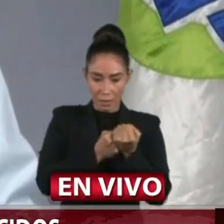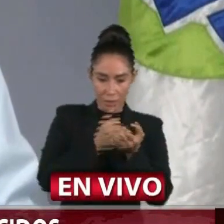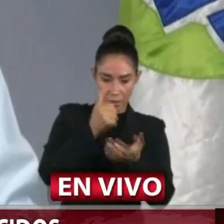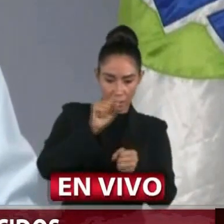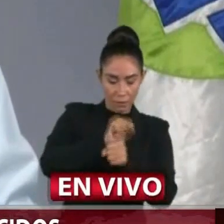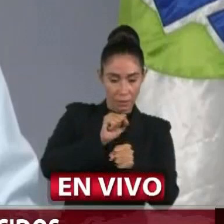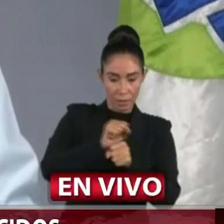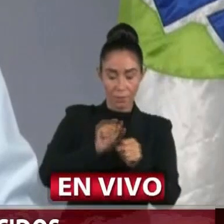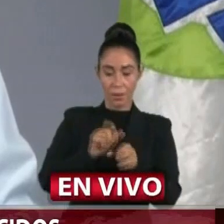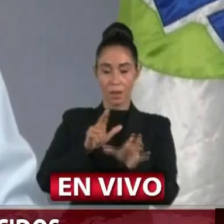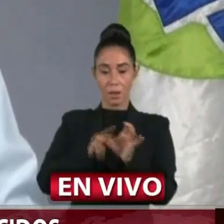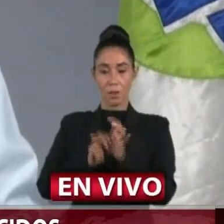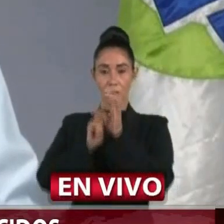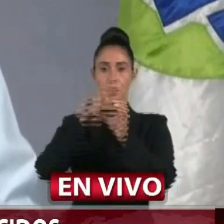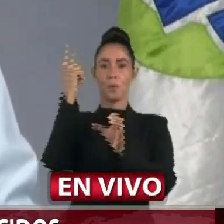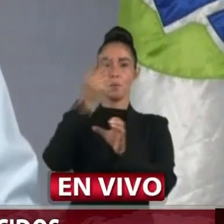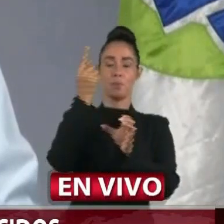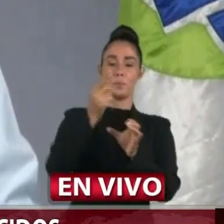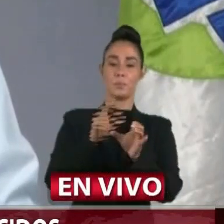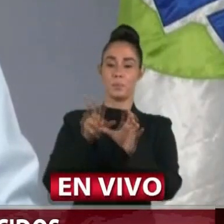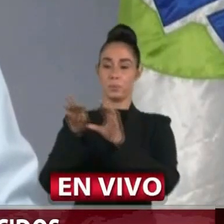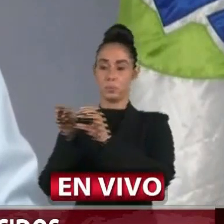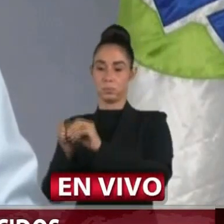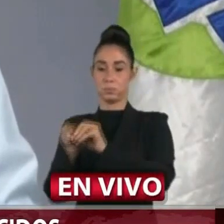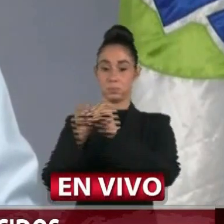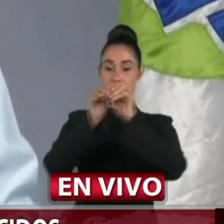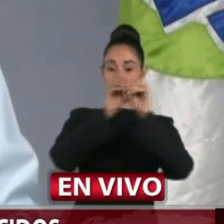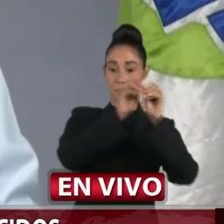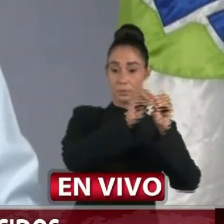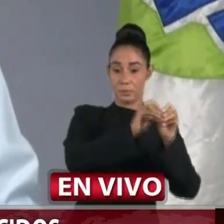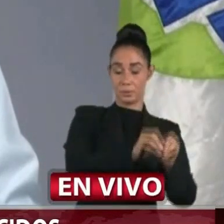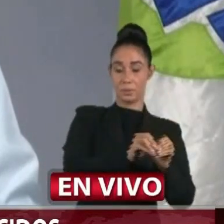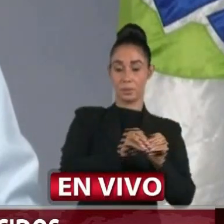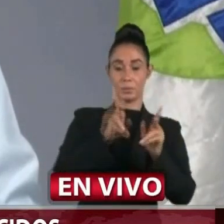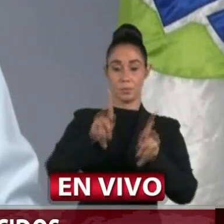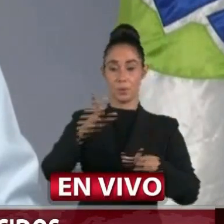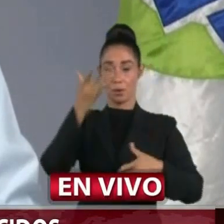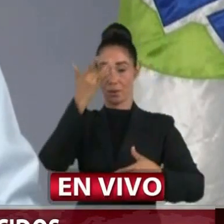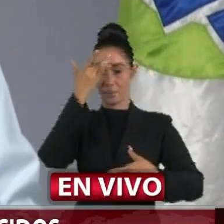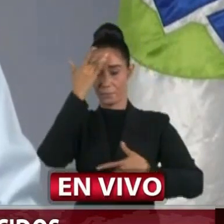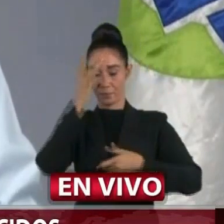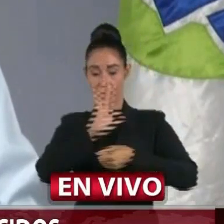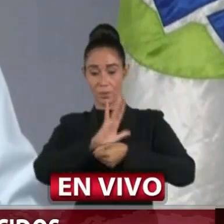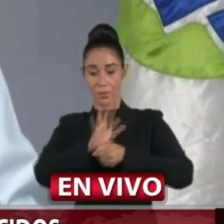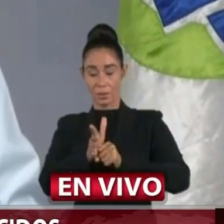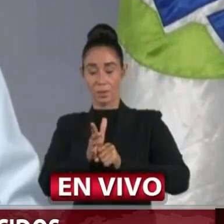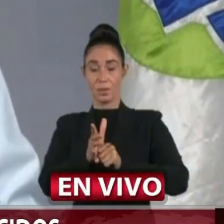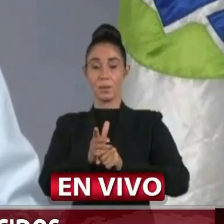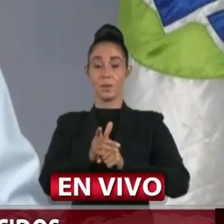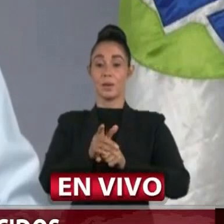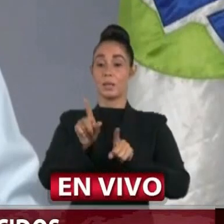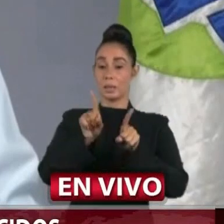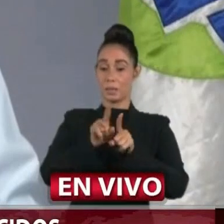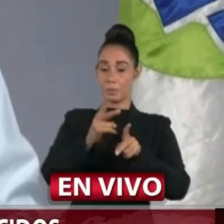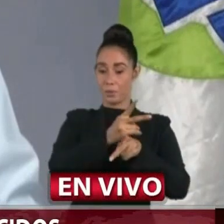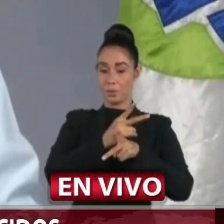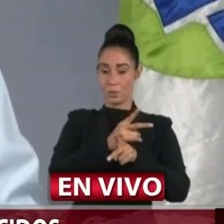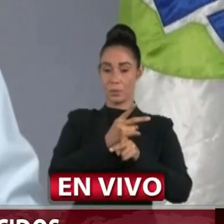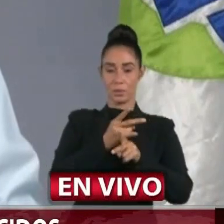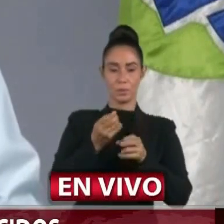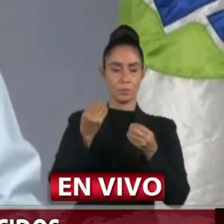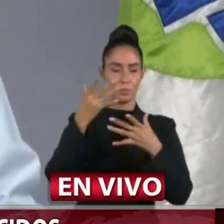las áreas de ambulancias y transporte, así como en cuidados intensivos y